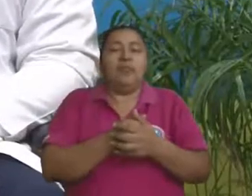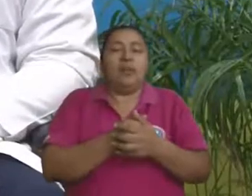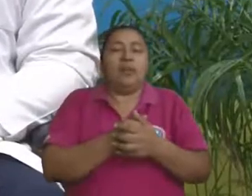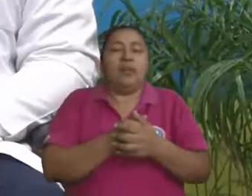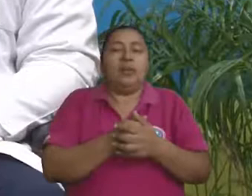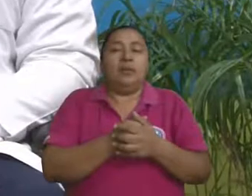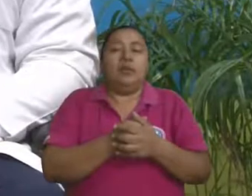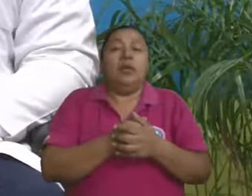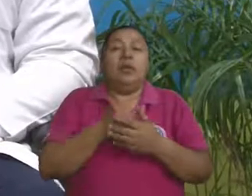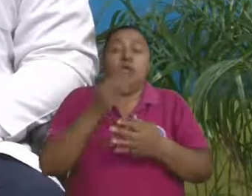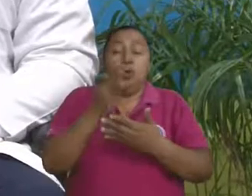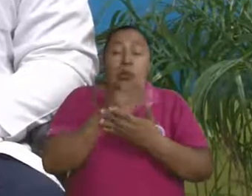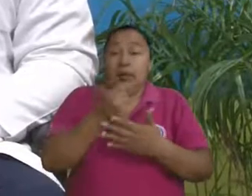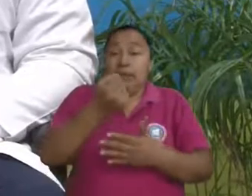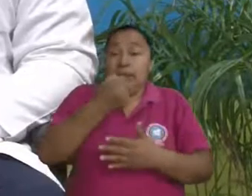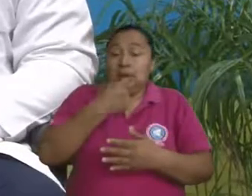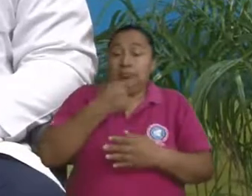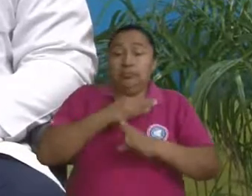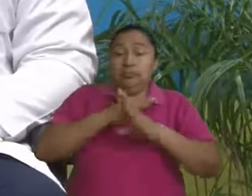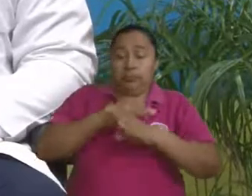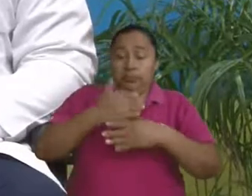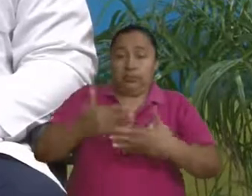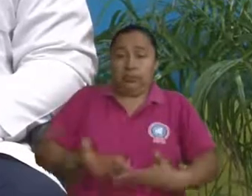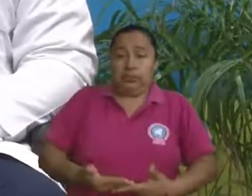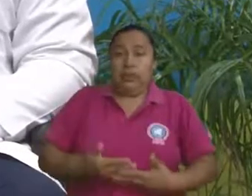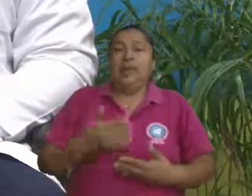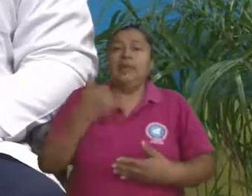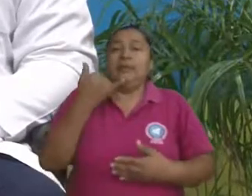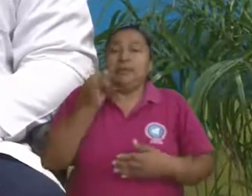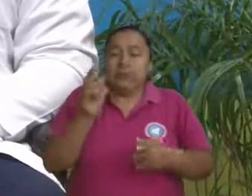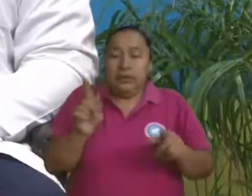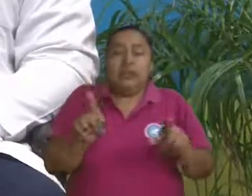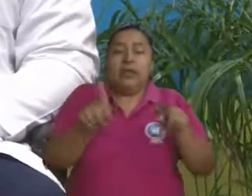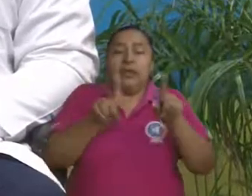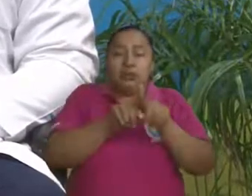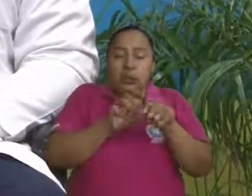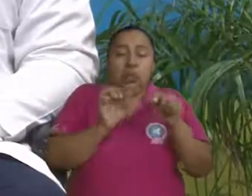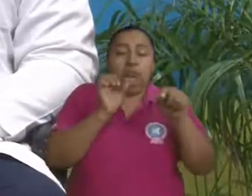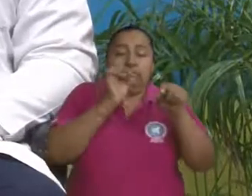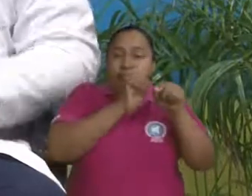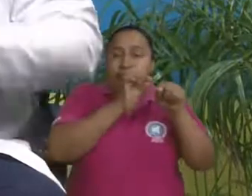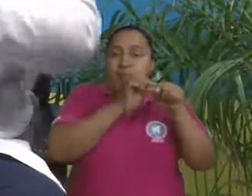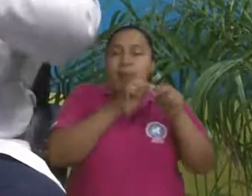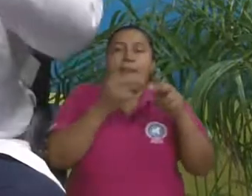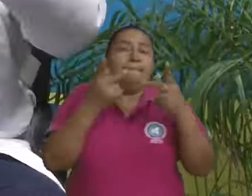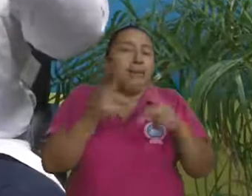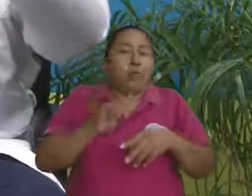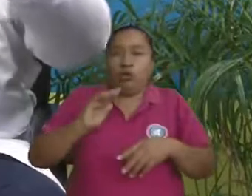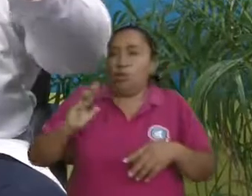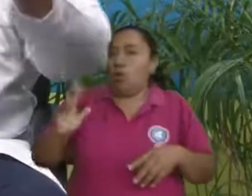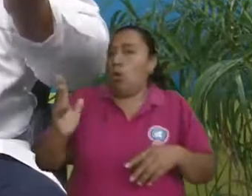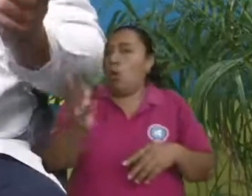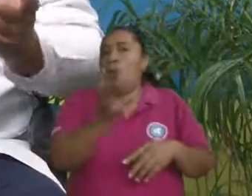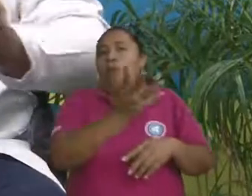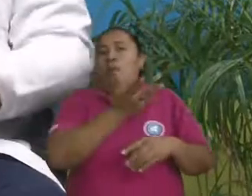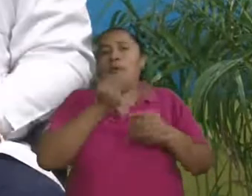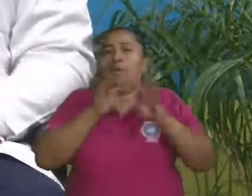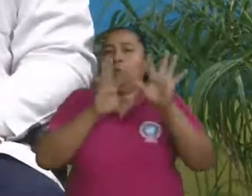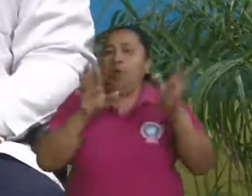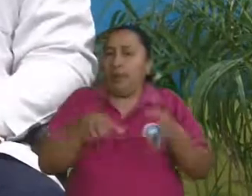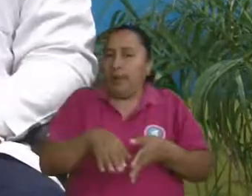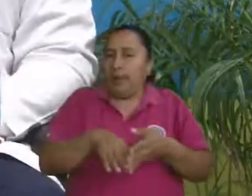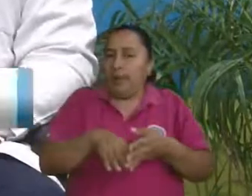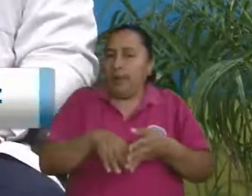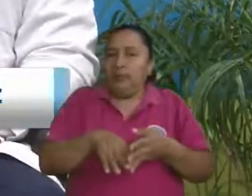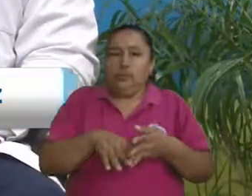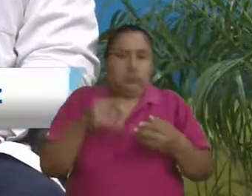Los anticonceptivos orales se han visto asociados a la aparición de colelitis ácida. Pero recordemos que no todas las pacientes que utilizan